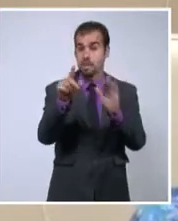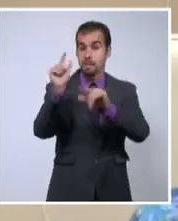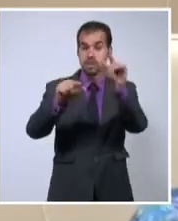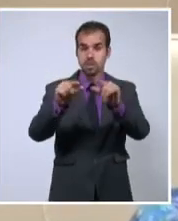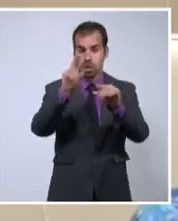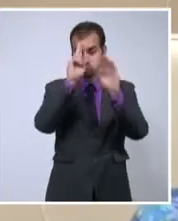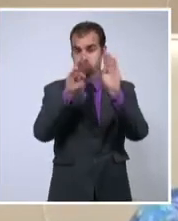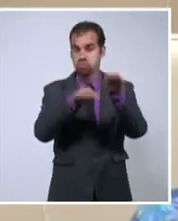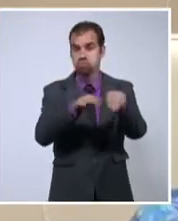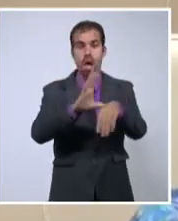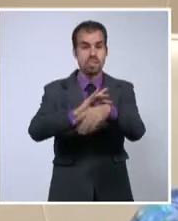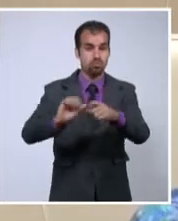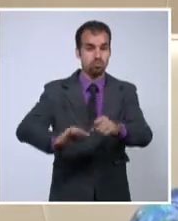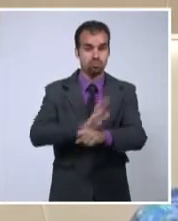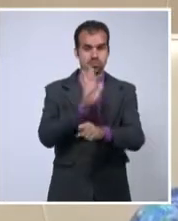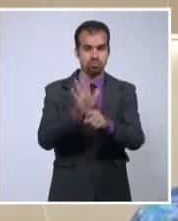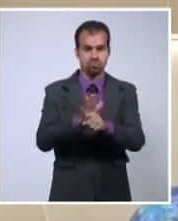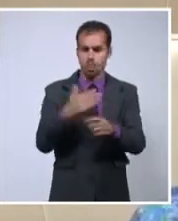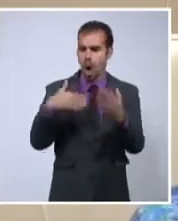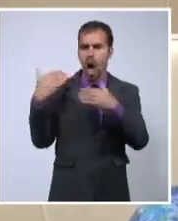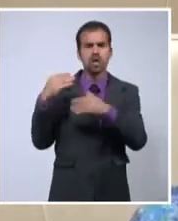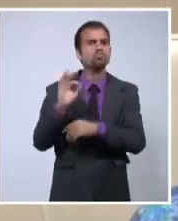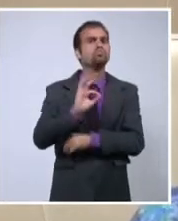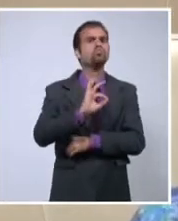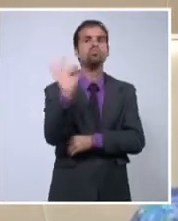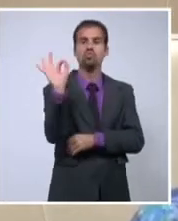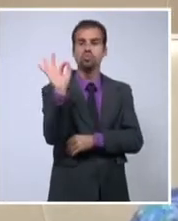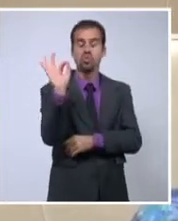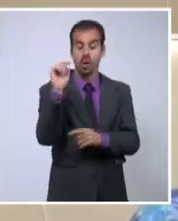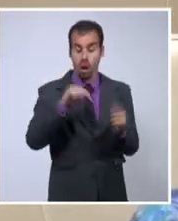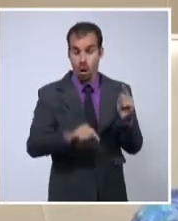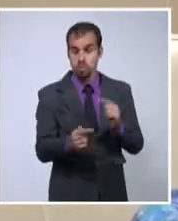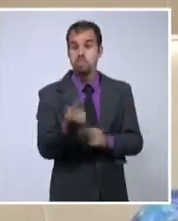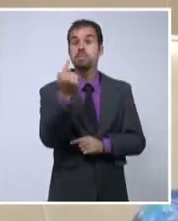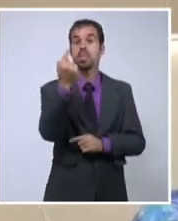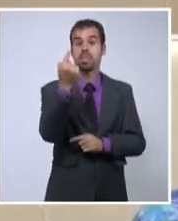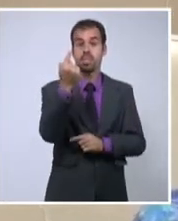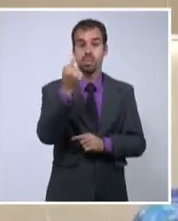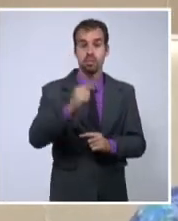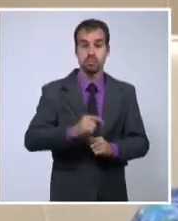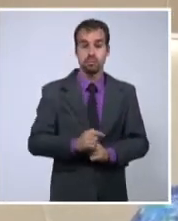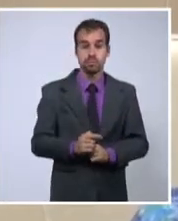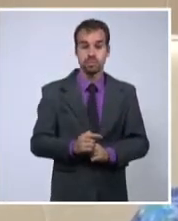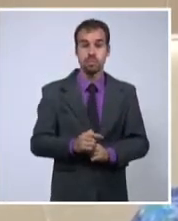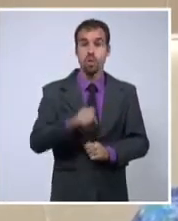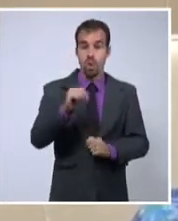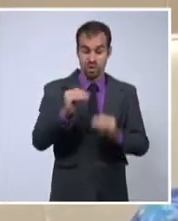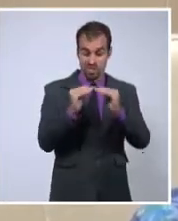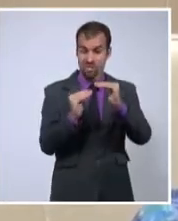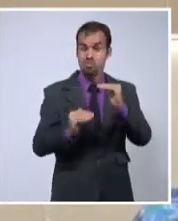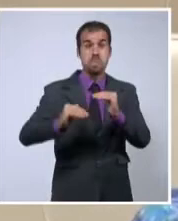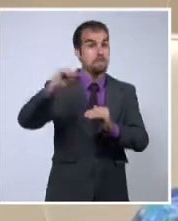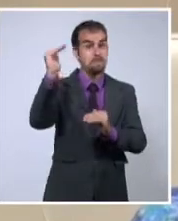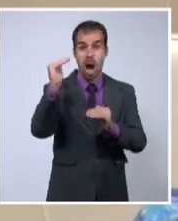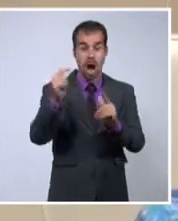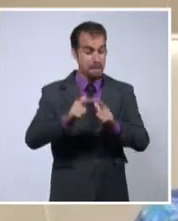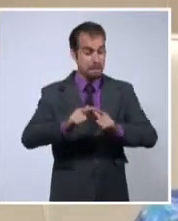Es una cifra que no se había alcanzado nunca. Y además, incluso hoy, casualmente, también se rompe el récord de casos confirmados con